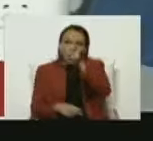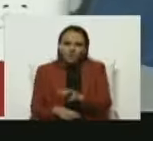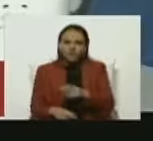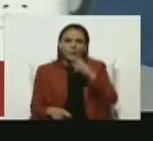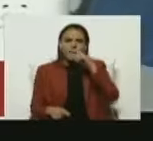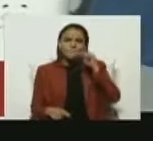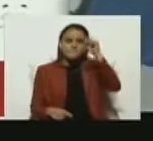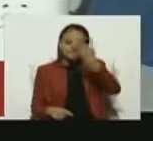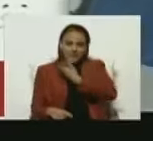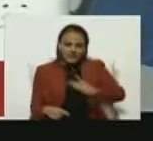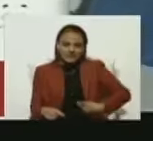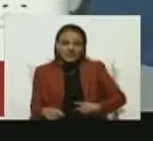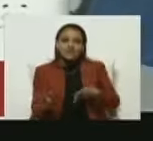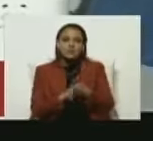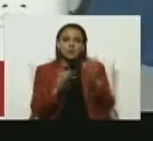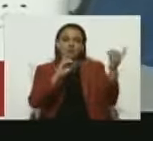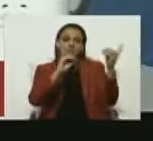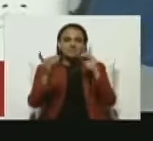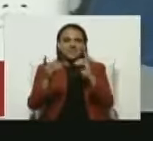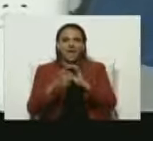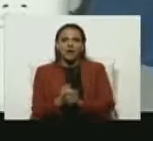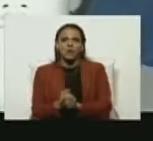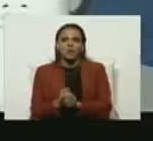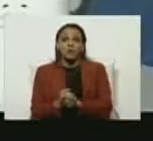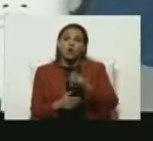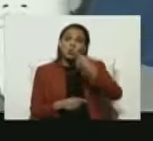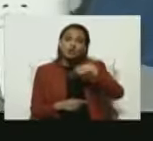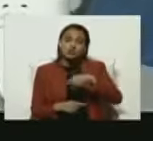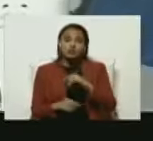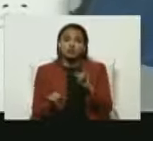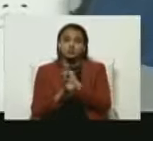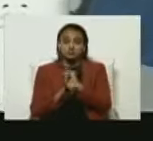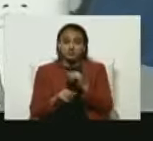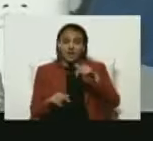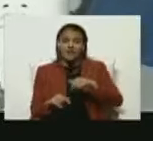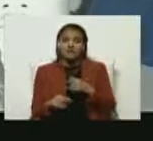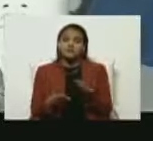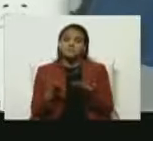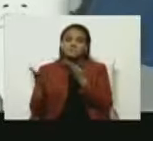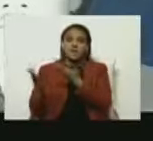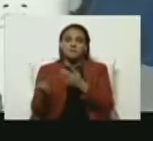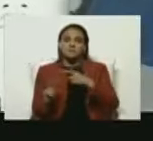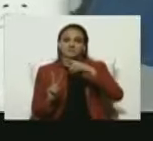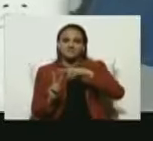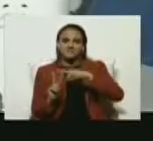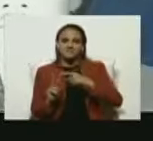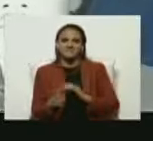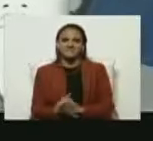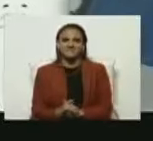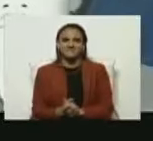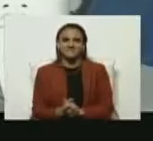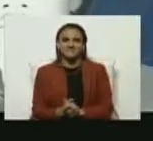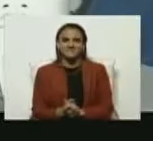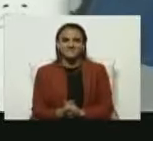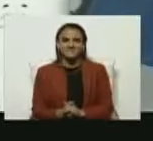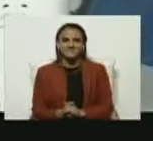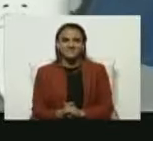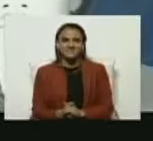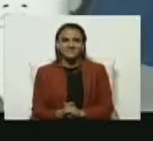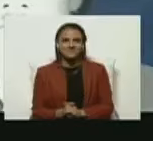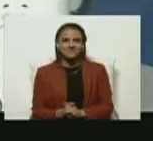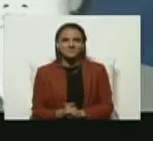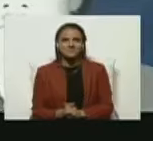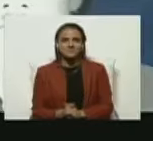el presidente del diálogo. Nosotros con esta información, nosotros vamos a despedir esta transmisión